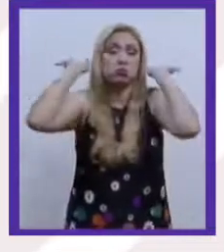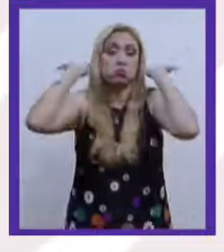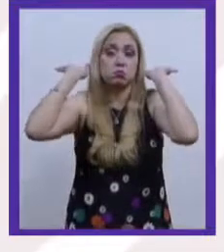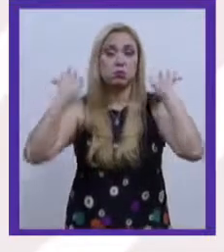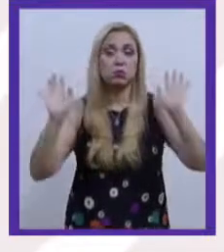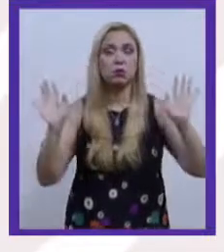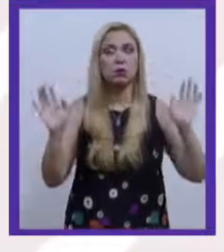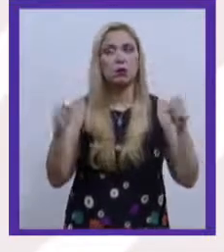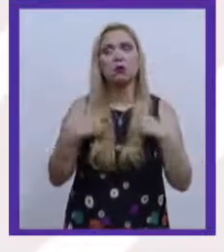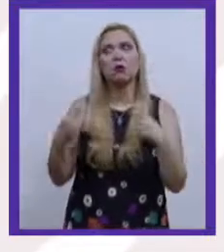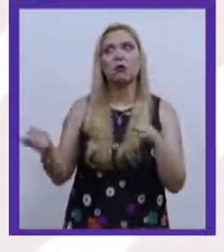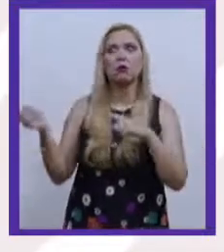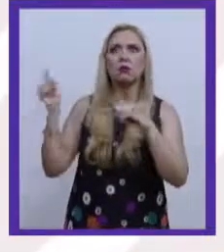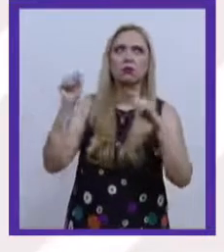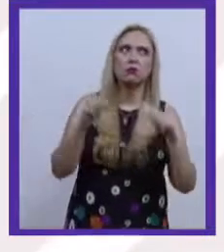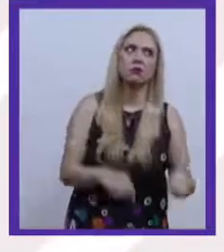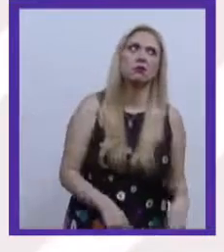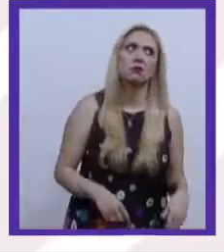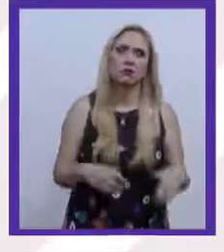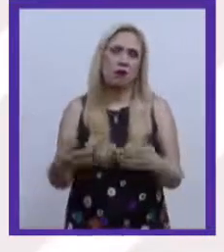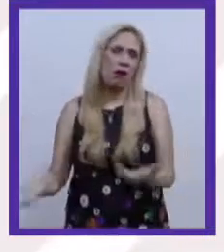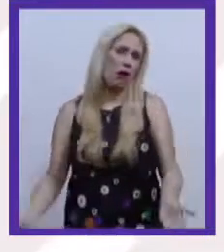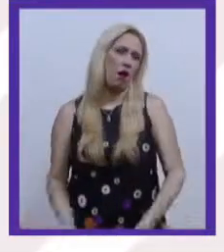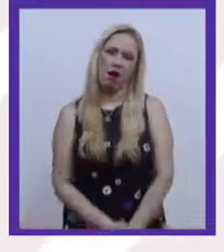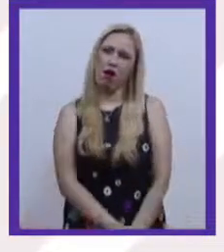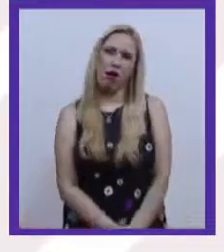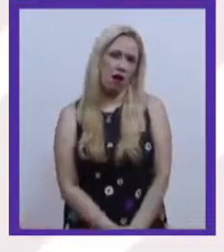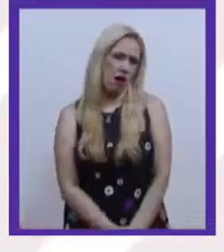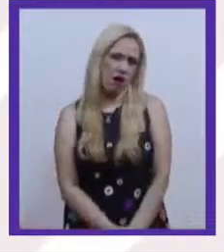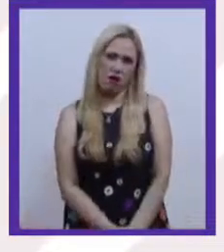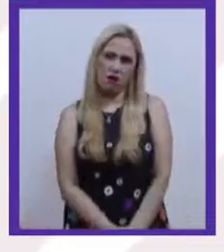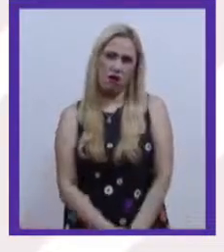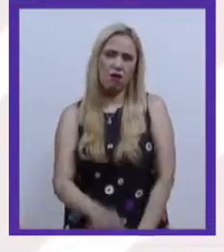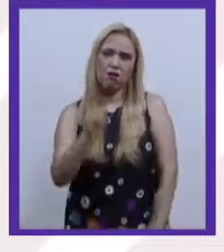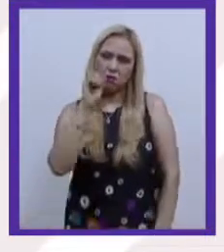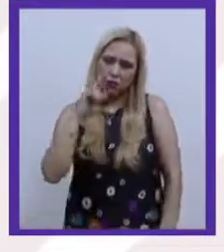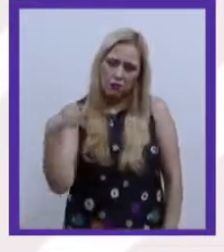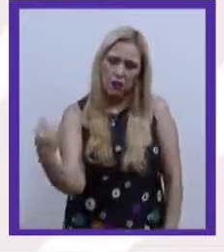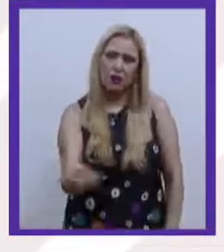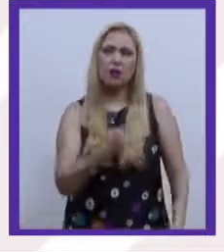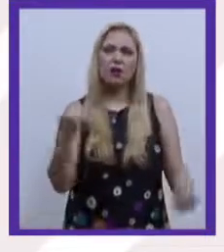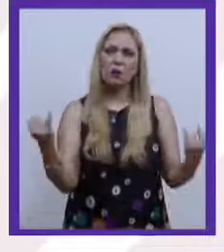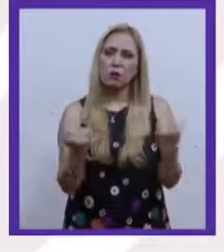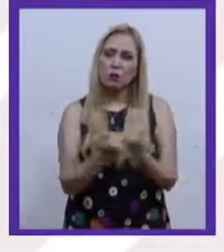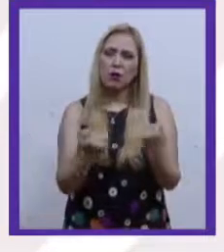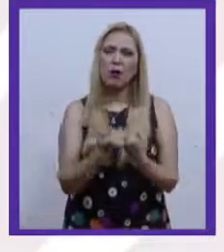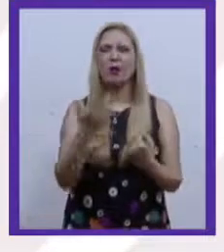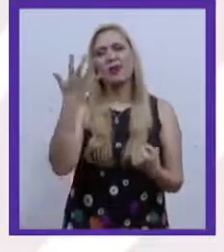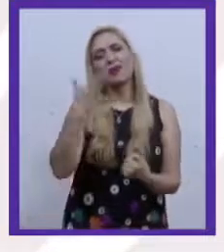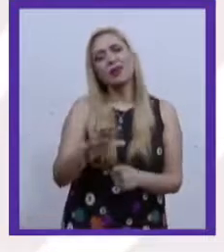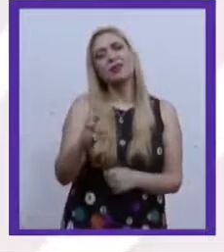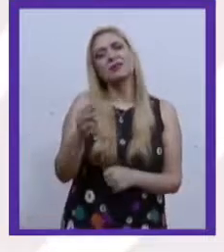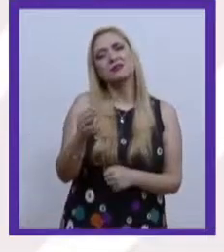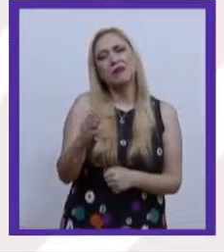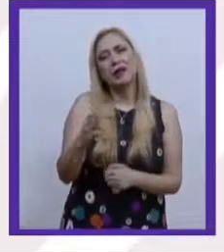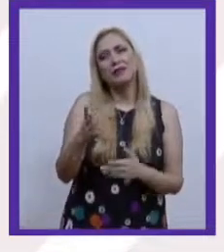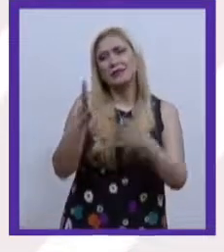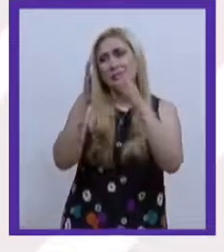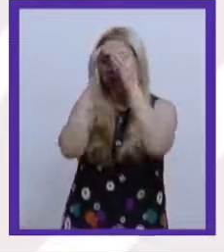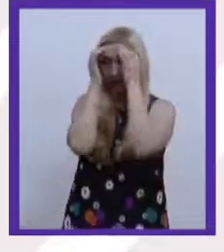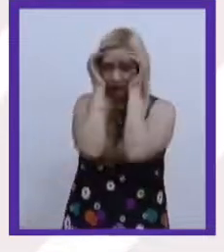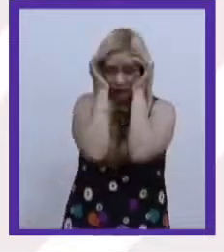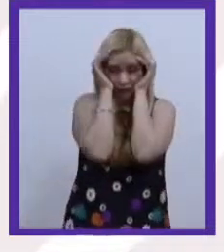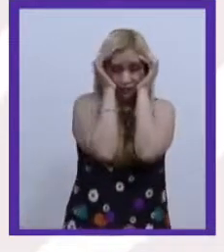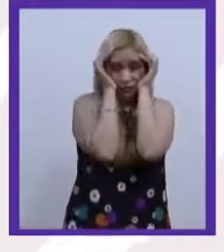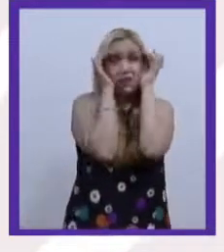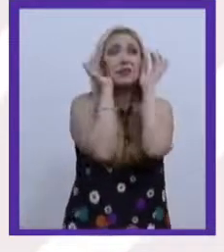y venir. O sea, yo creo que muchas mujeres vivían lo que yo, así como que ahí viene el 10 de mayo, como una mole que se te viene encima de que tienes